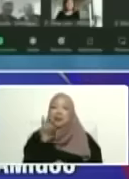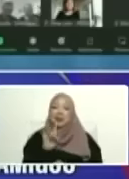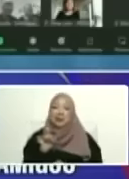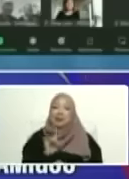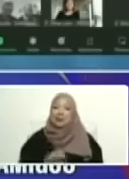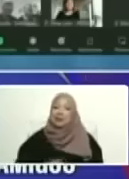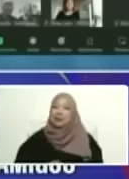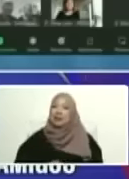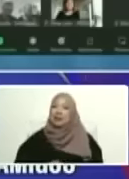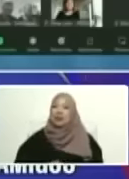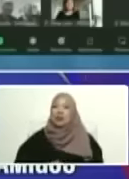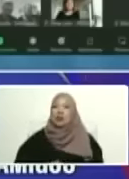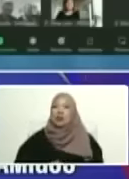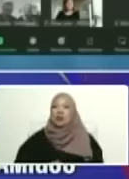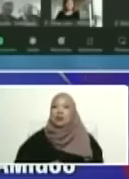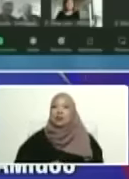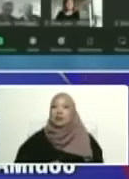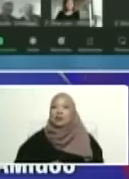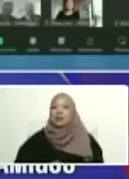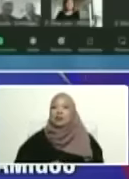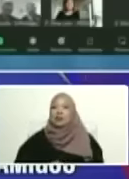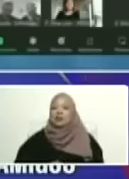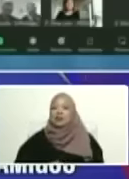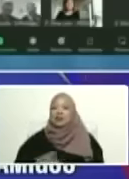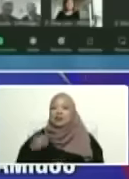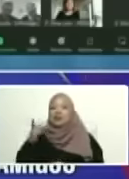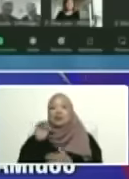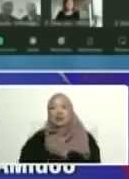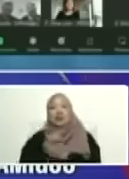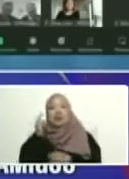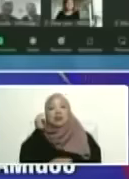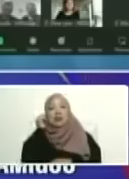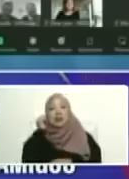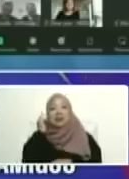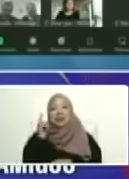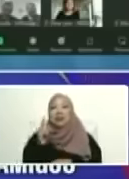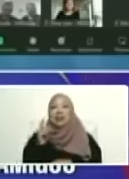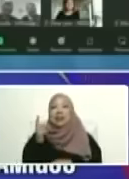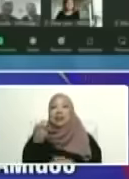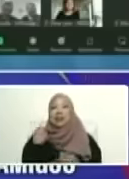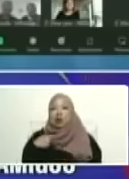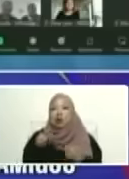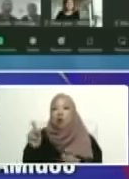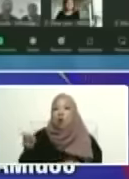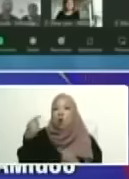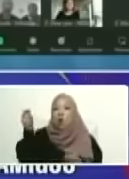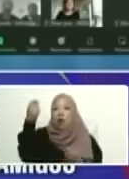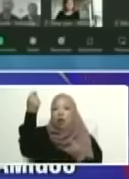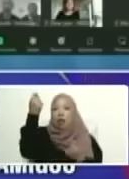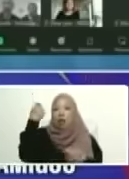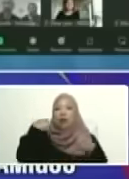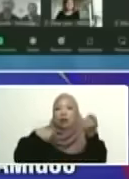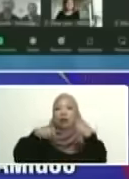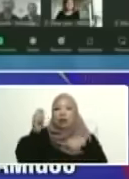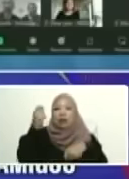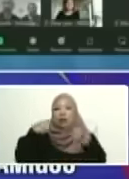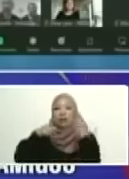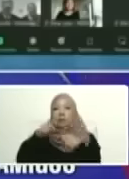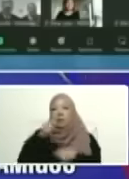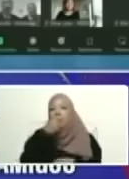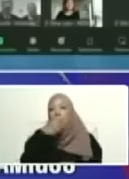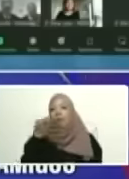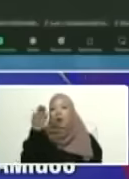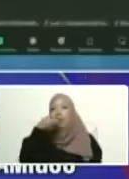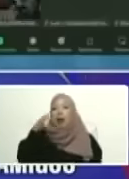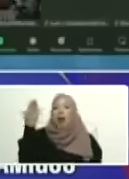Del José Ávalo, Tatiana Josefina, para el mundo. ¿Ah? Repartiendo volante, Tatiana, como en nuestros buenos